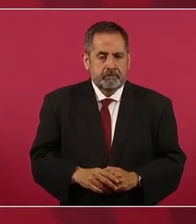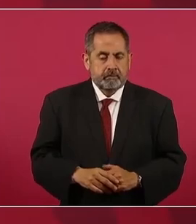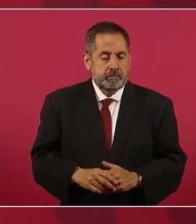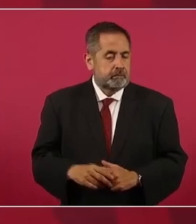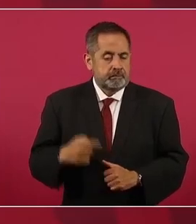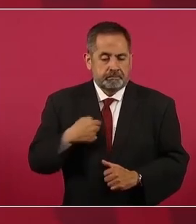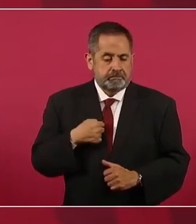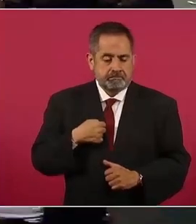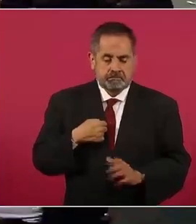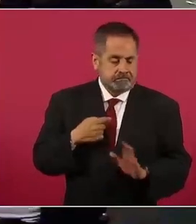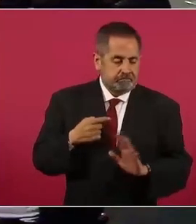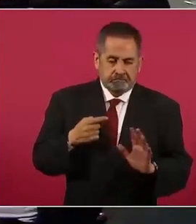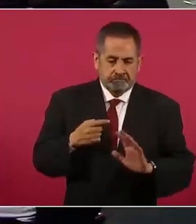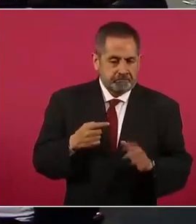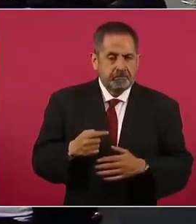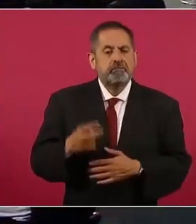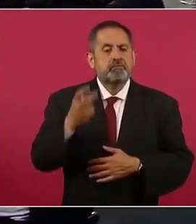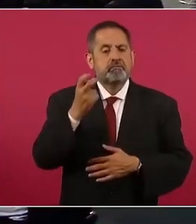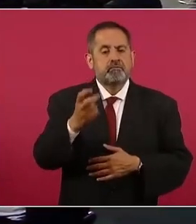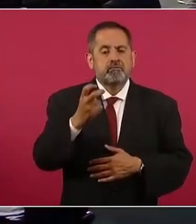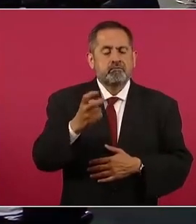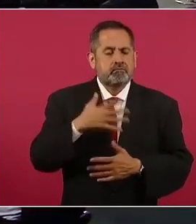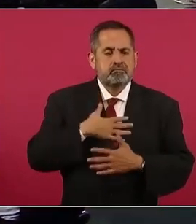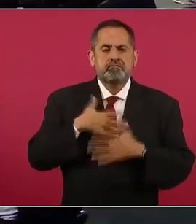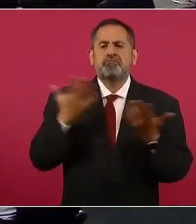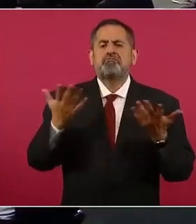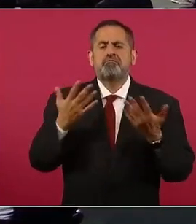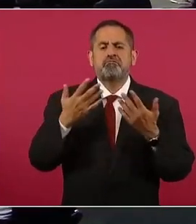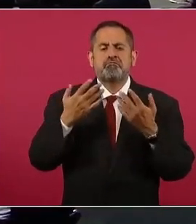Por eso podemos hablar